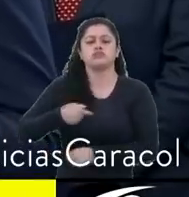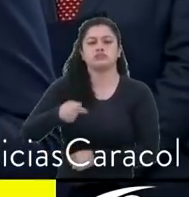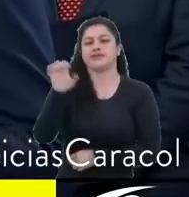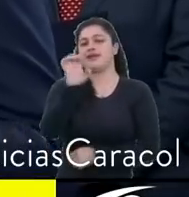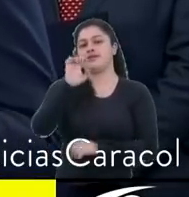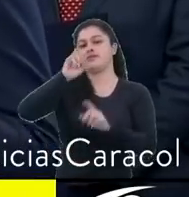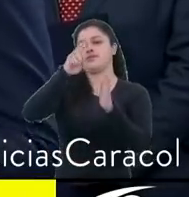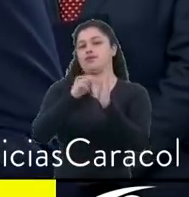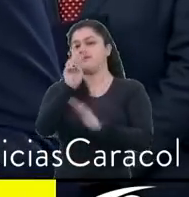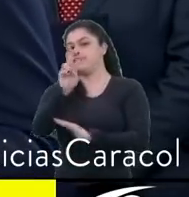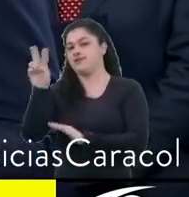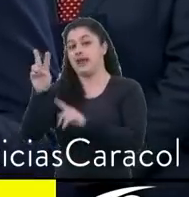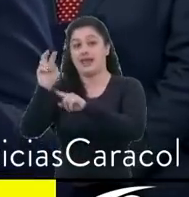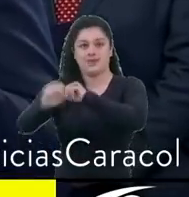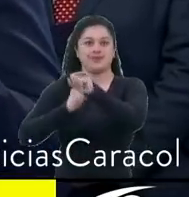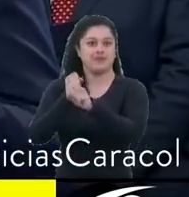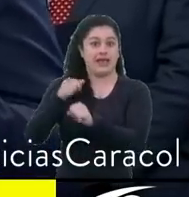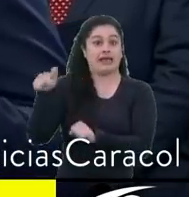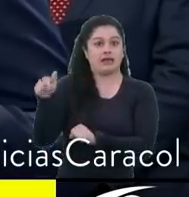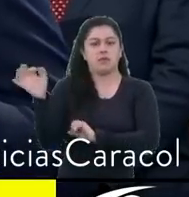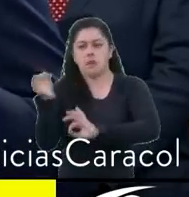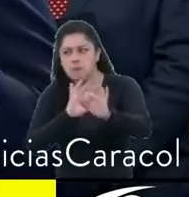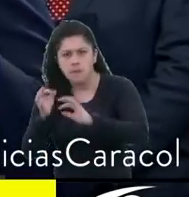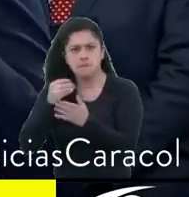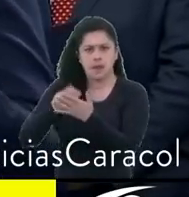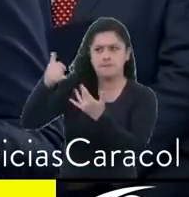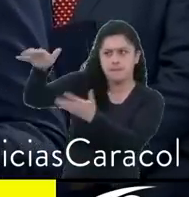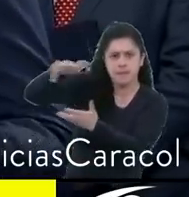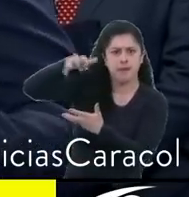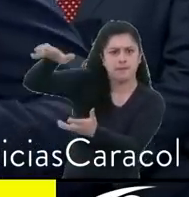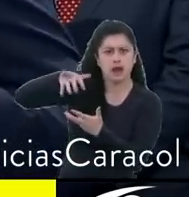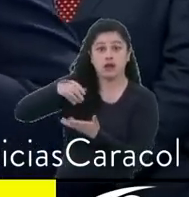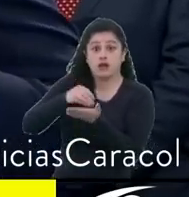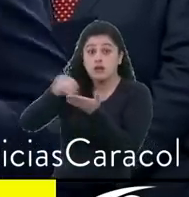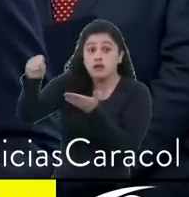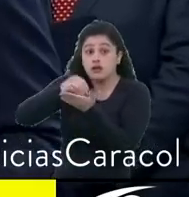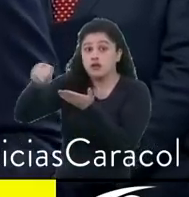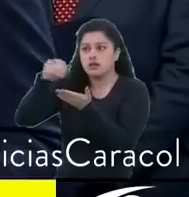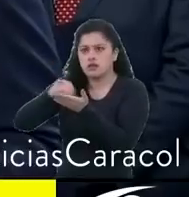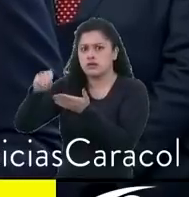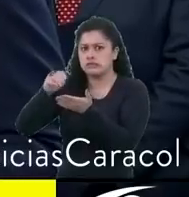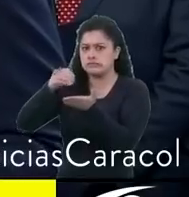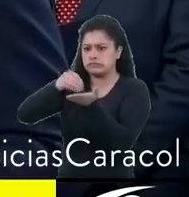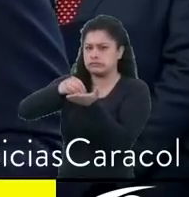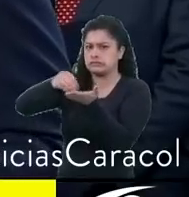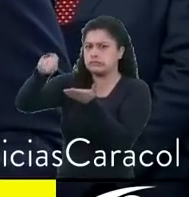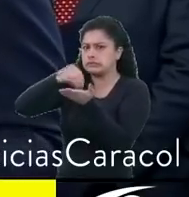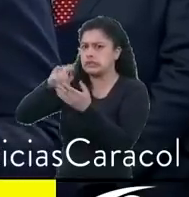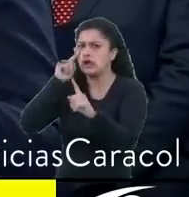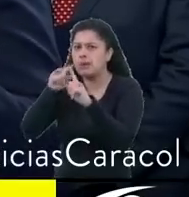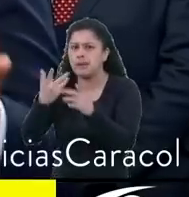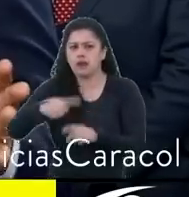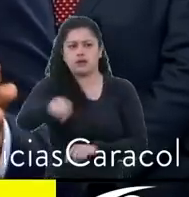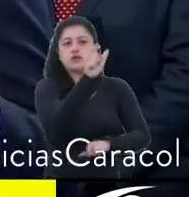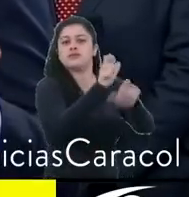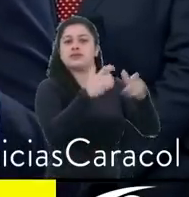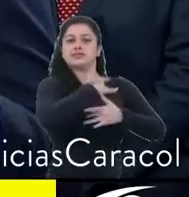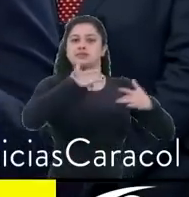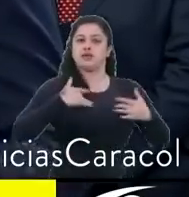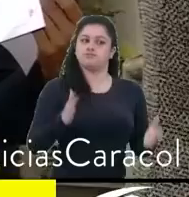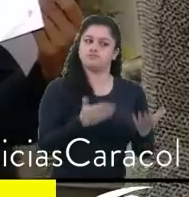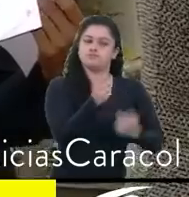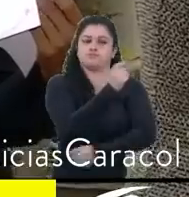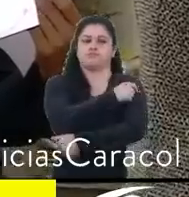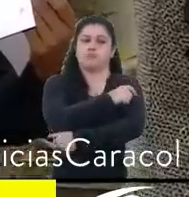no dejamos de negociar ni de adquirir, conforme a las proyecciones y conforme a lo que nos dicta el Comité de Vacunas, las dosis que